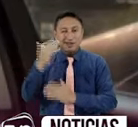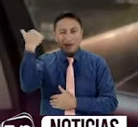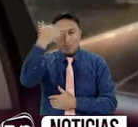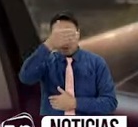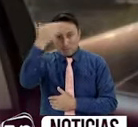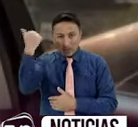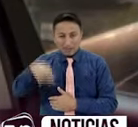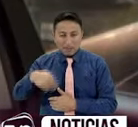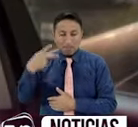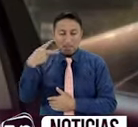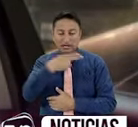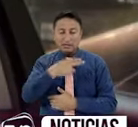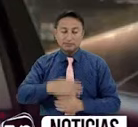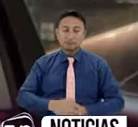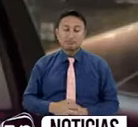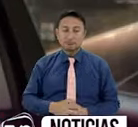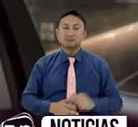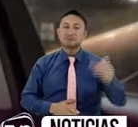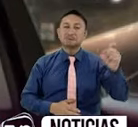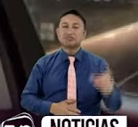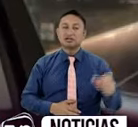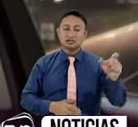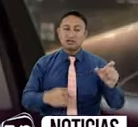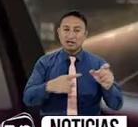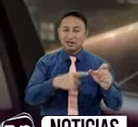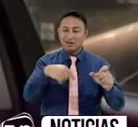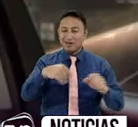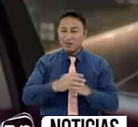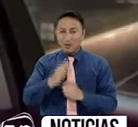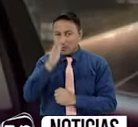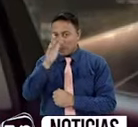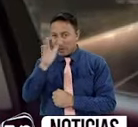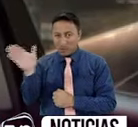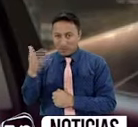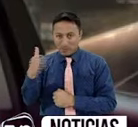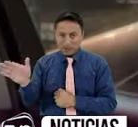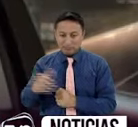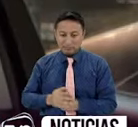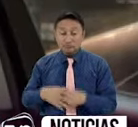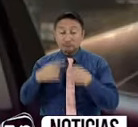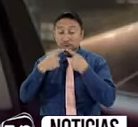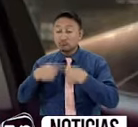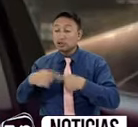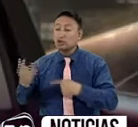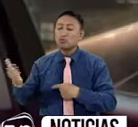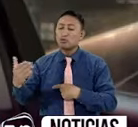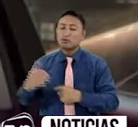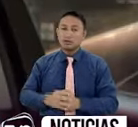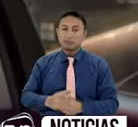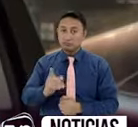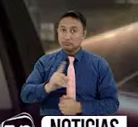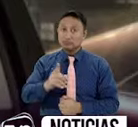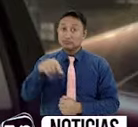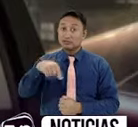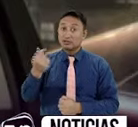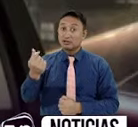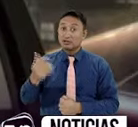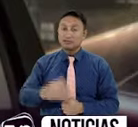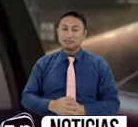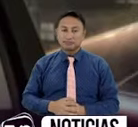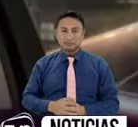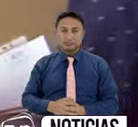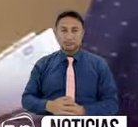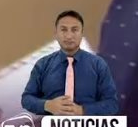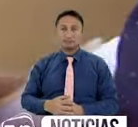los coyoteros y los traficantes de personas están empezando ya a decir a los Ecuatorianos lo único que quieren es dinero no quieren su bienestar